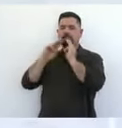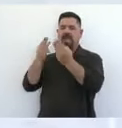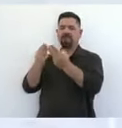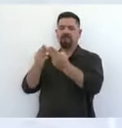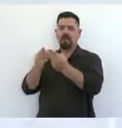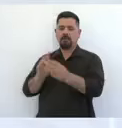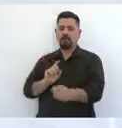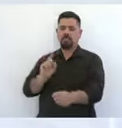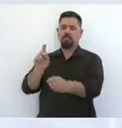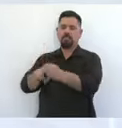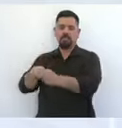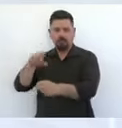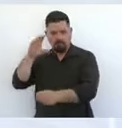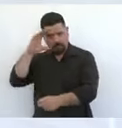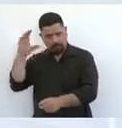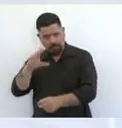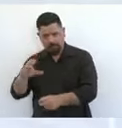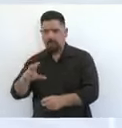No queremos